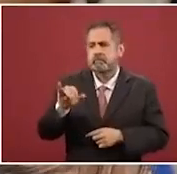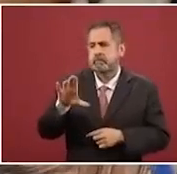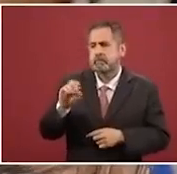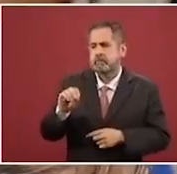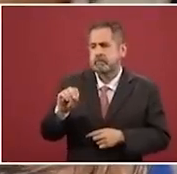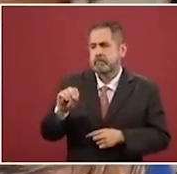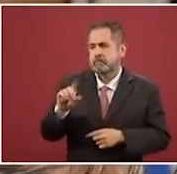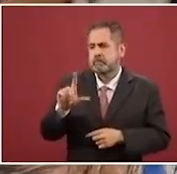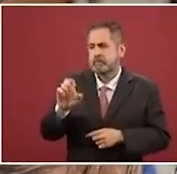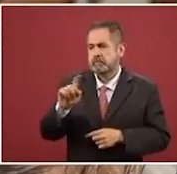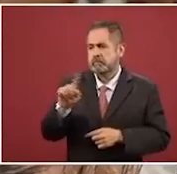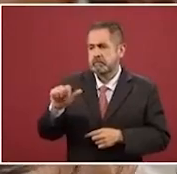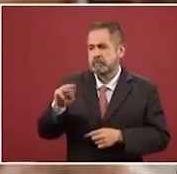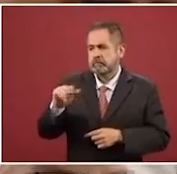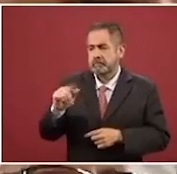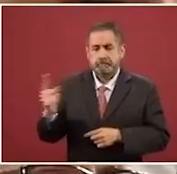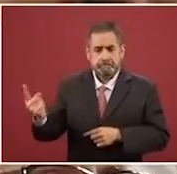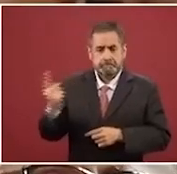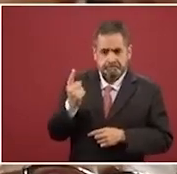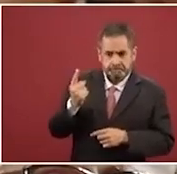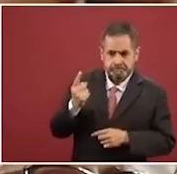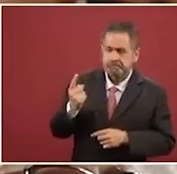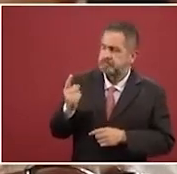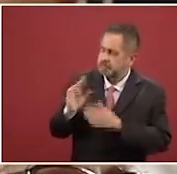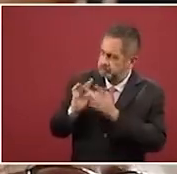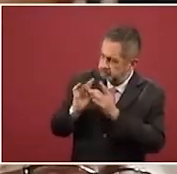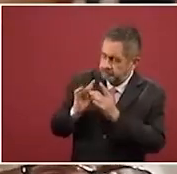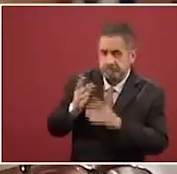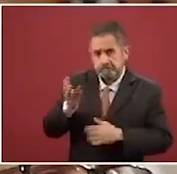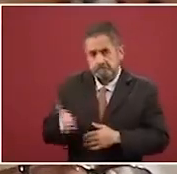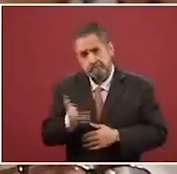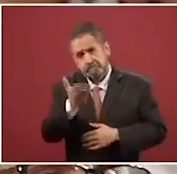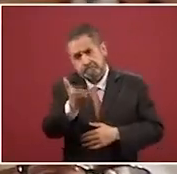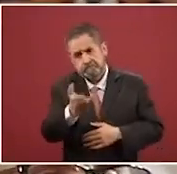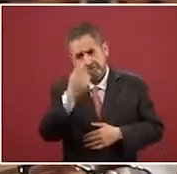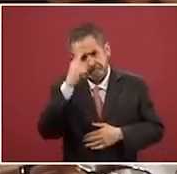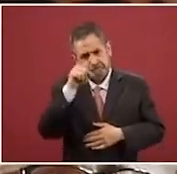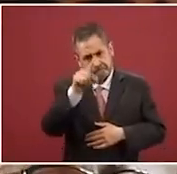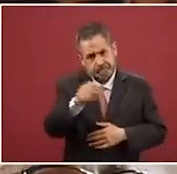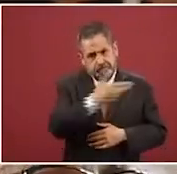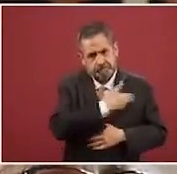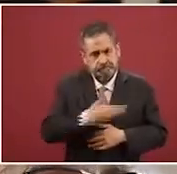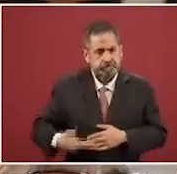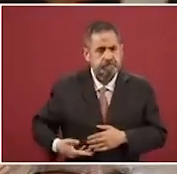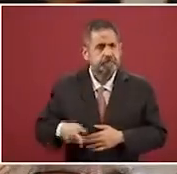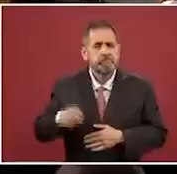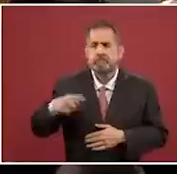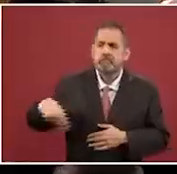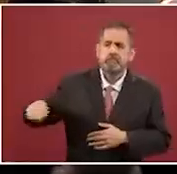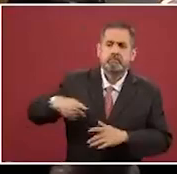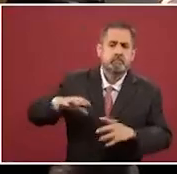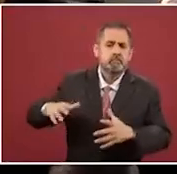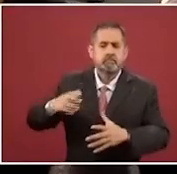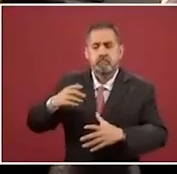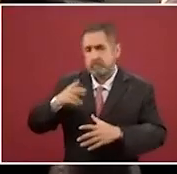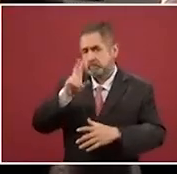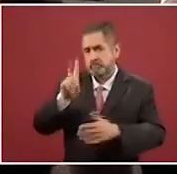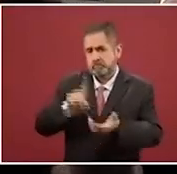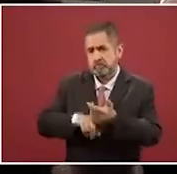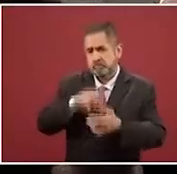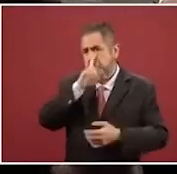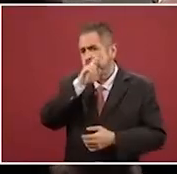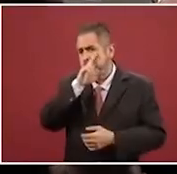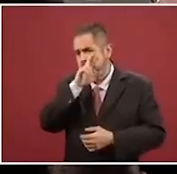Rodríguez Lezama le hace una solicitud, presidente. Ellos están muy